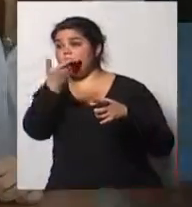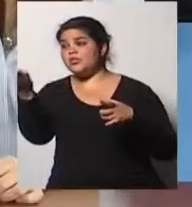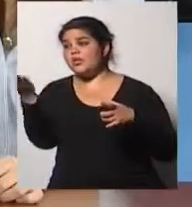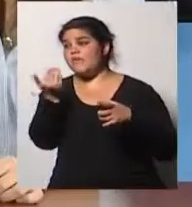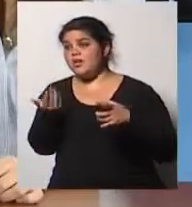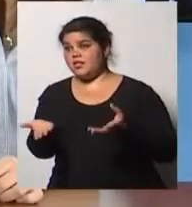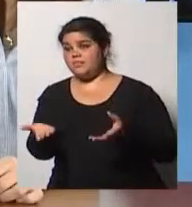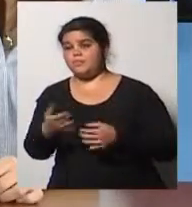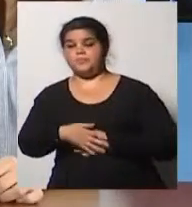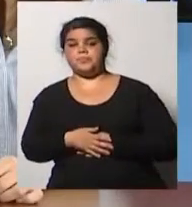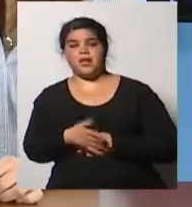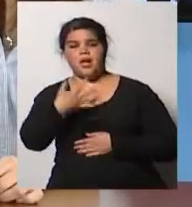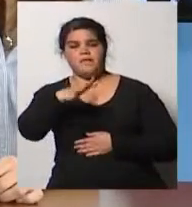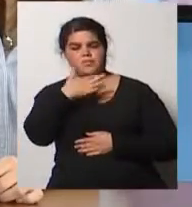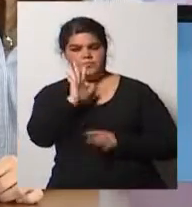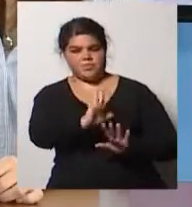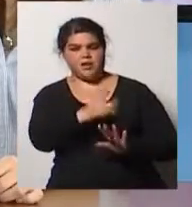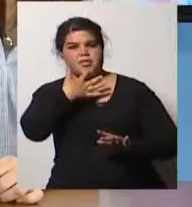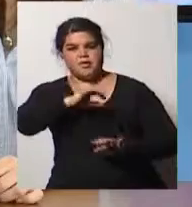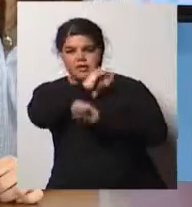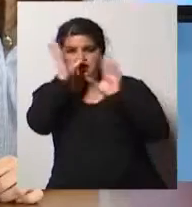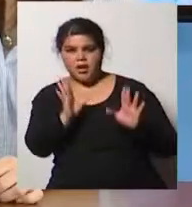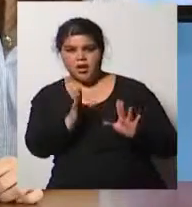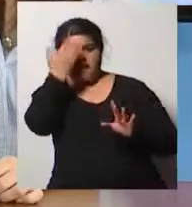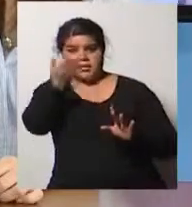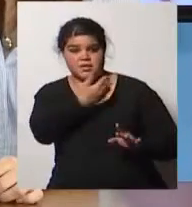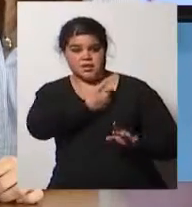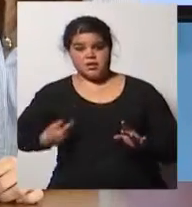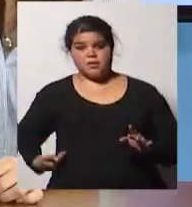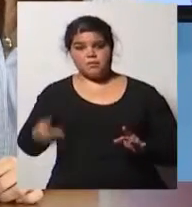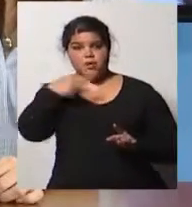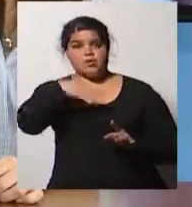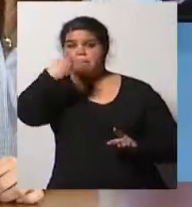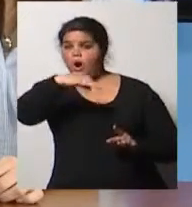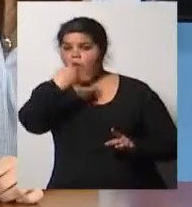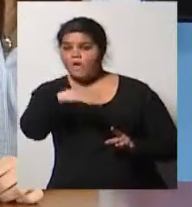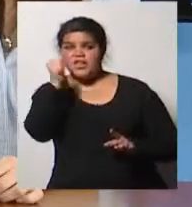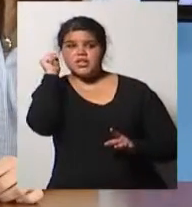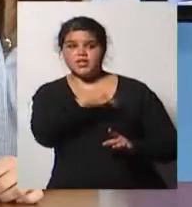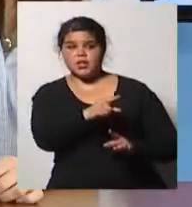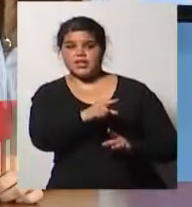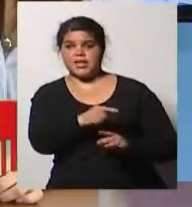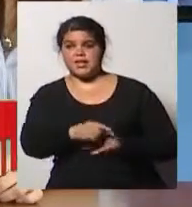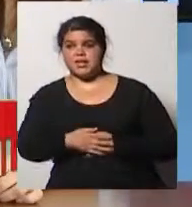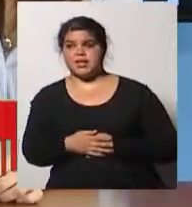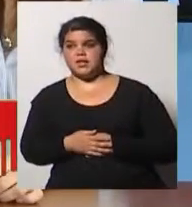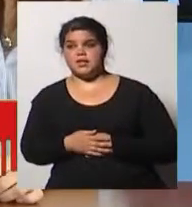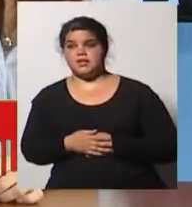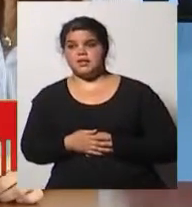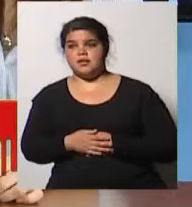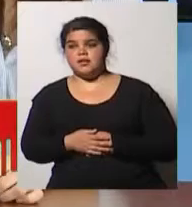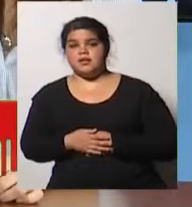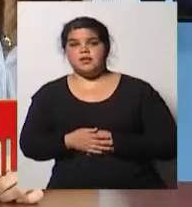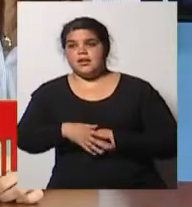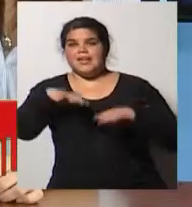me respondía, a ver si entendimos bien, digamos que el próximo presidente no tendría la obligación inmediata en el tiempo